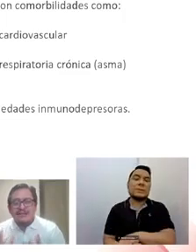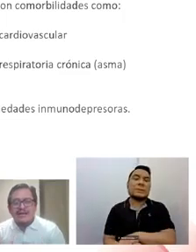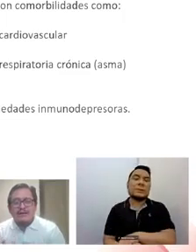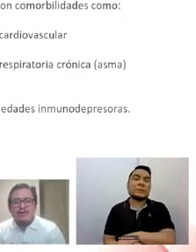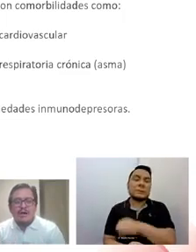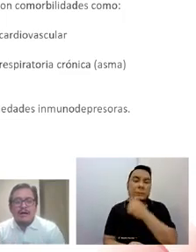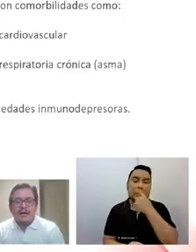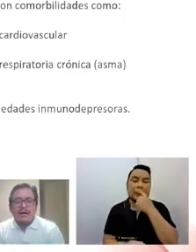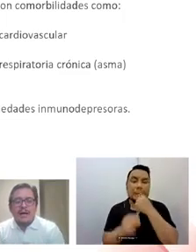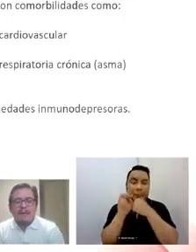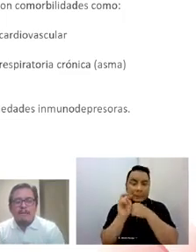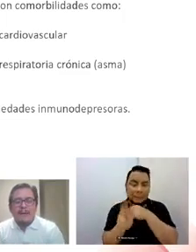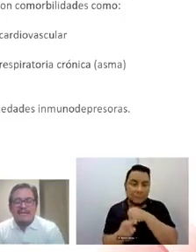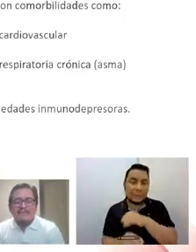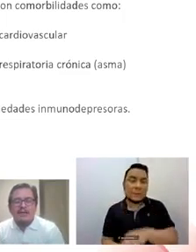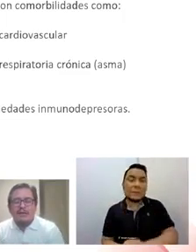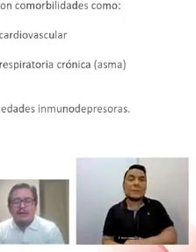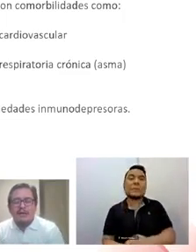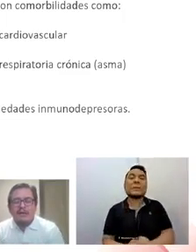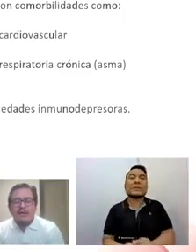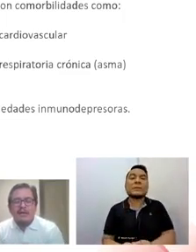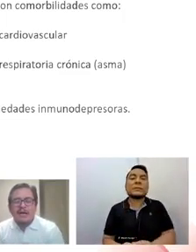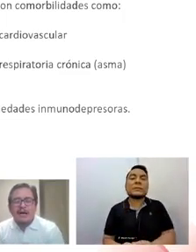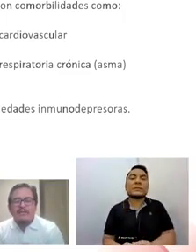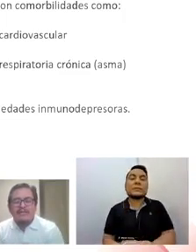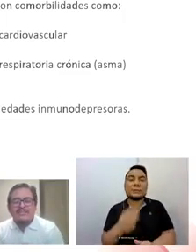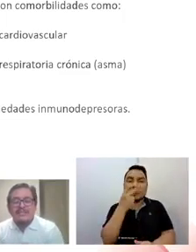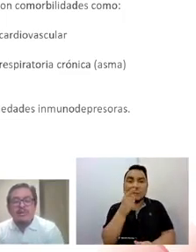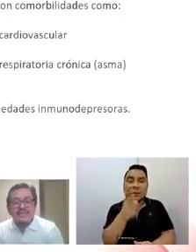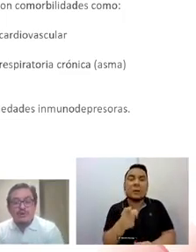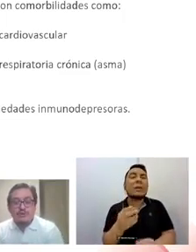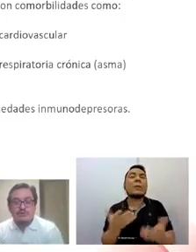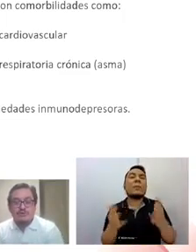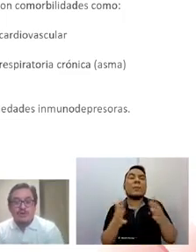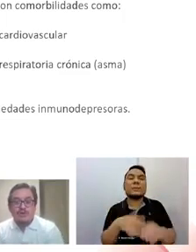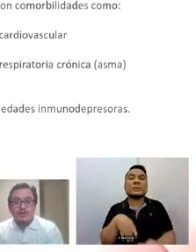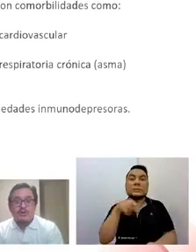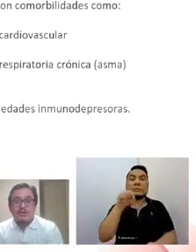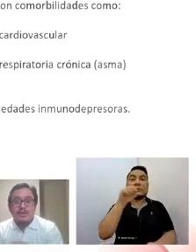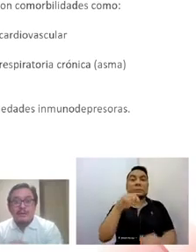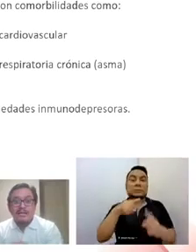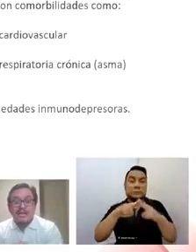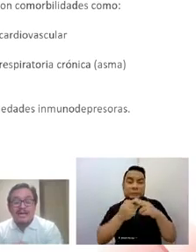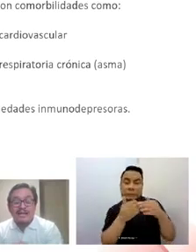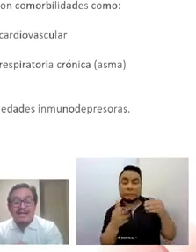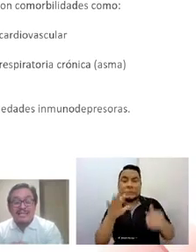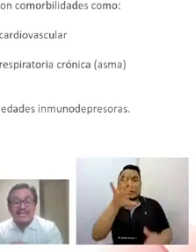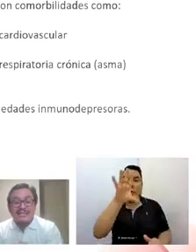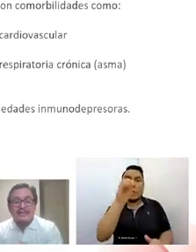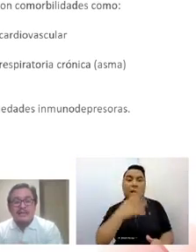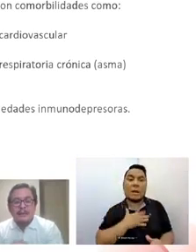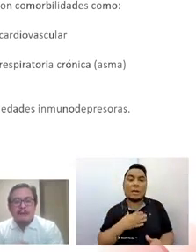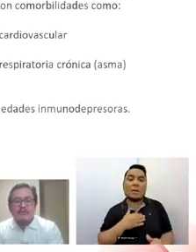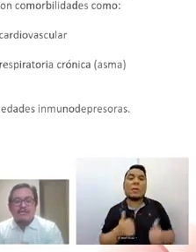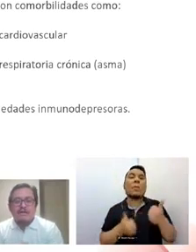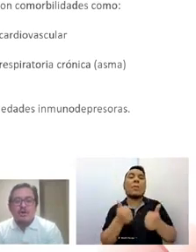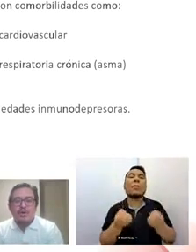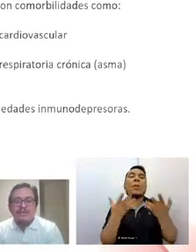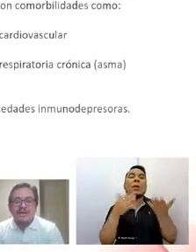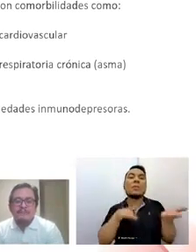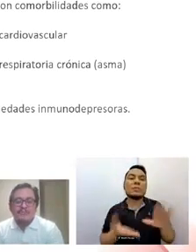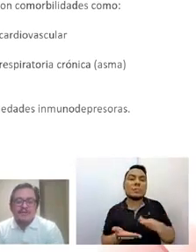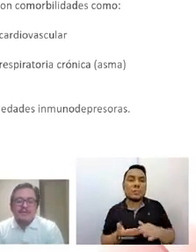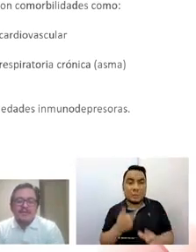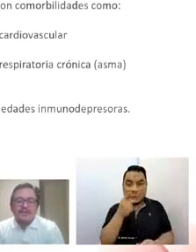ampliamos el rango para saber a partir de 50 años ¿Cuánto es la letalidad? Vamos a